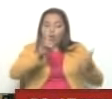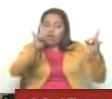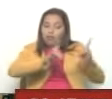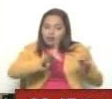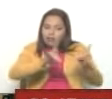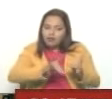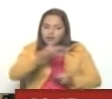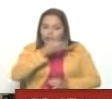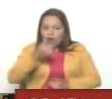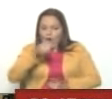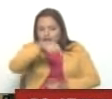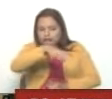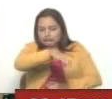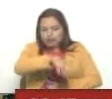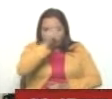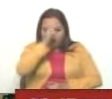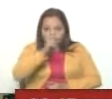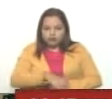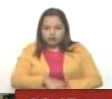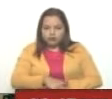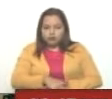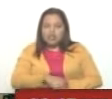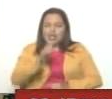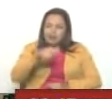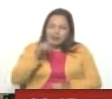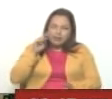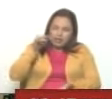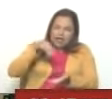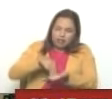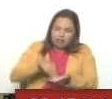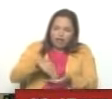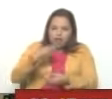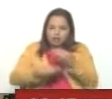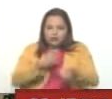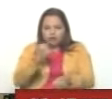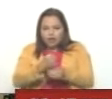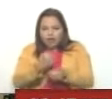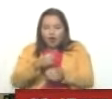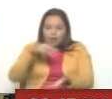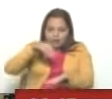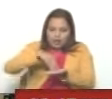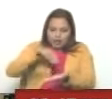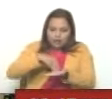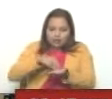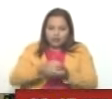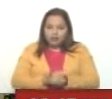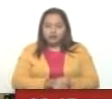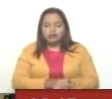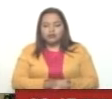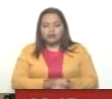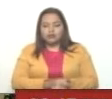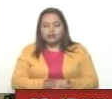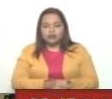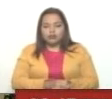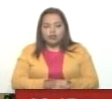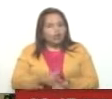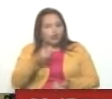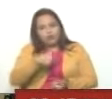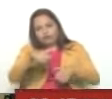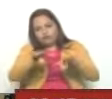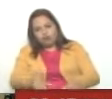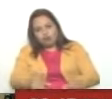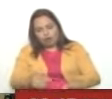significativa en la región. No se detiene allí, el estado Miranda también estamos haciendo cosas. Y bueno, no vamos a parar de